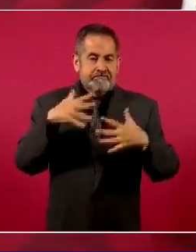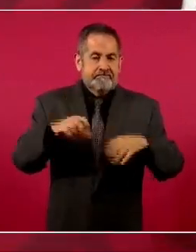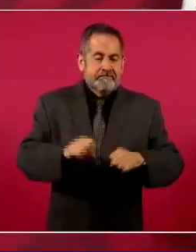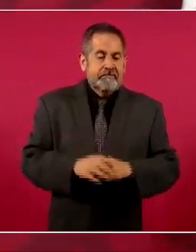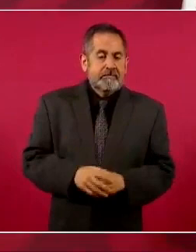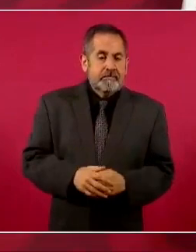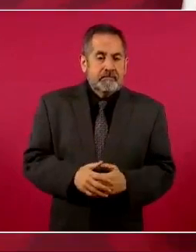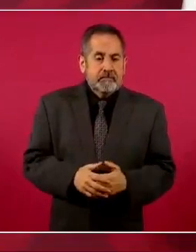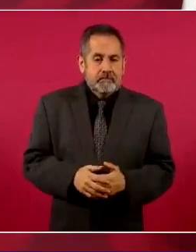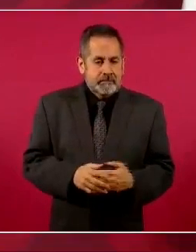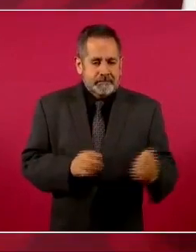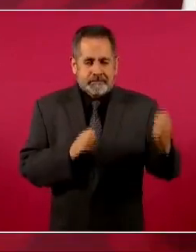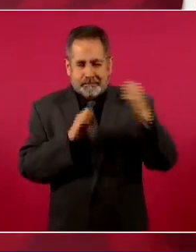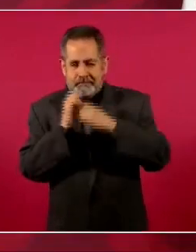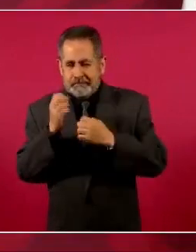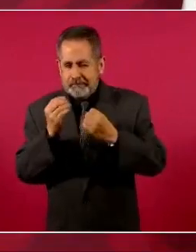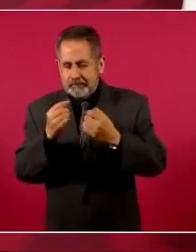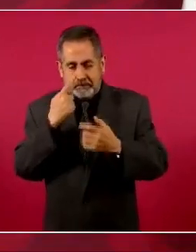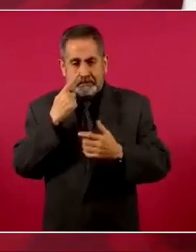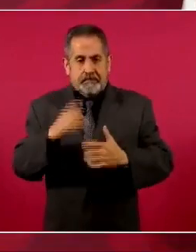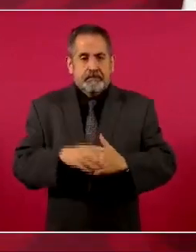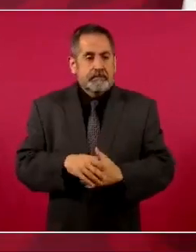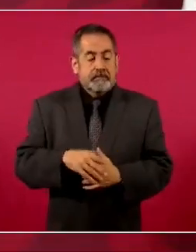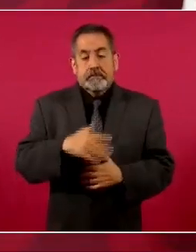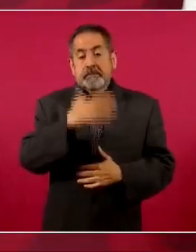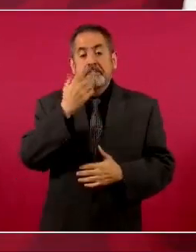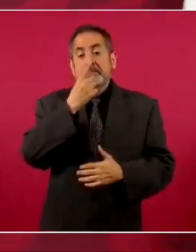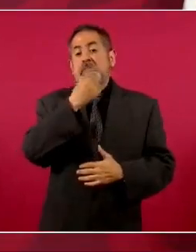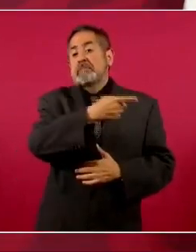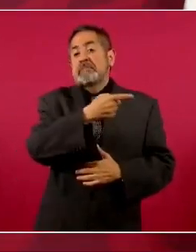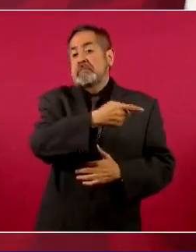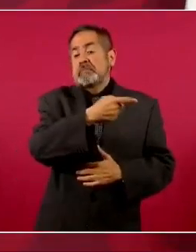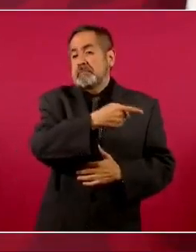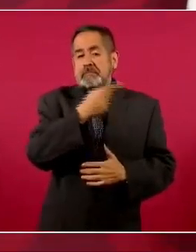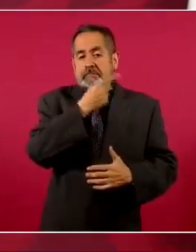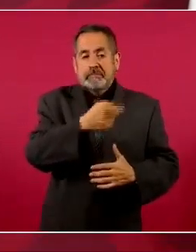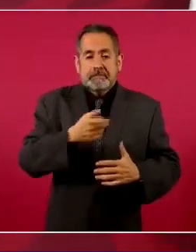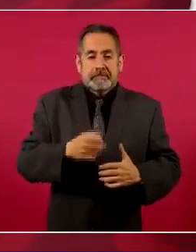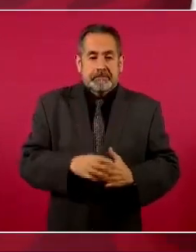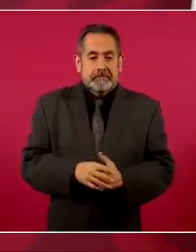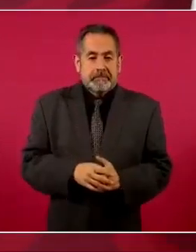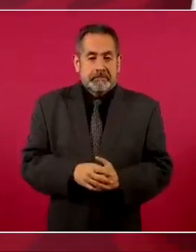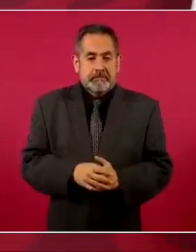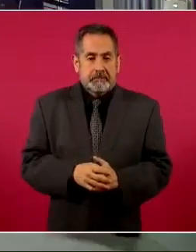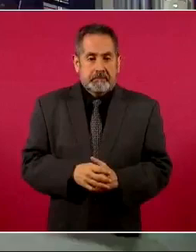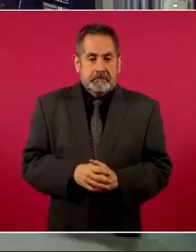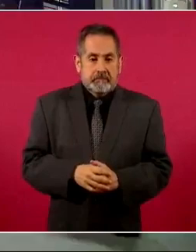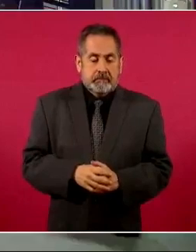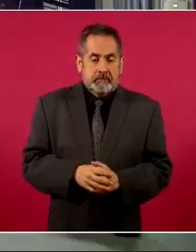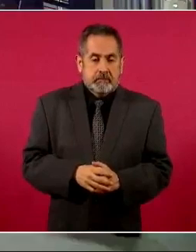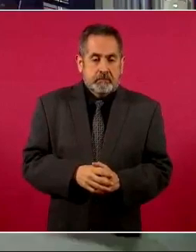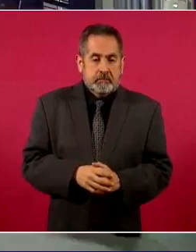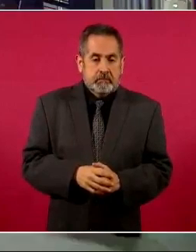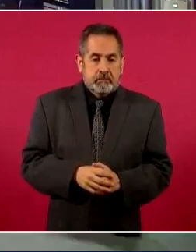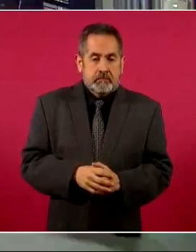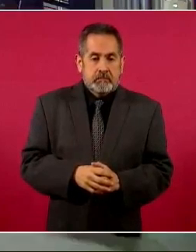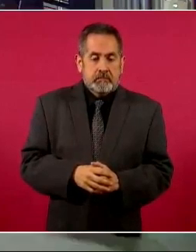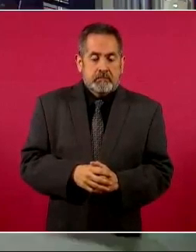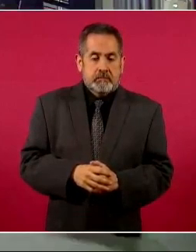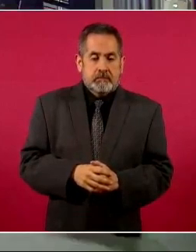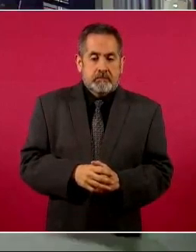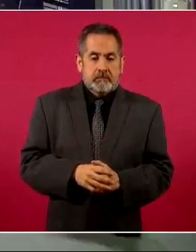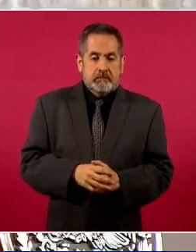Miren cómo nos engañaban. Nos decían de que no